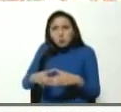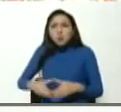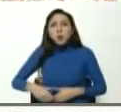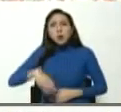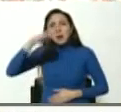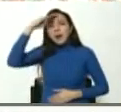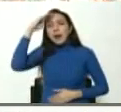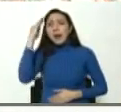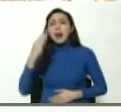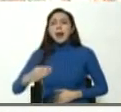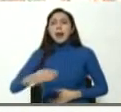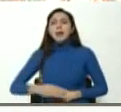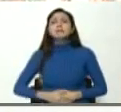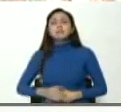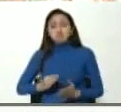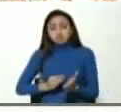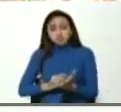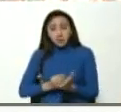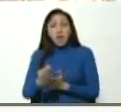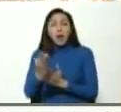generales leales